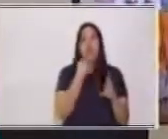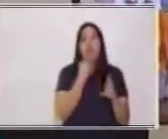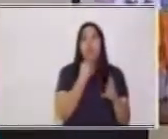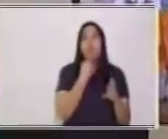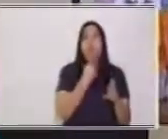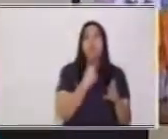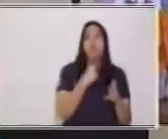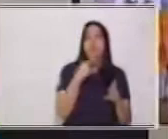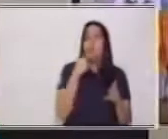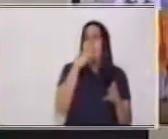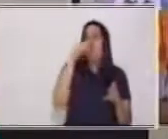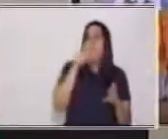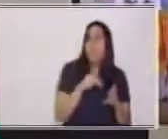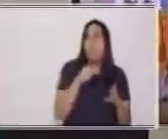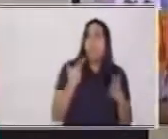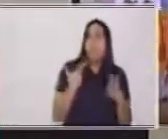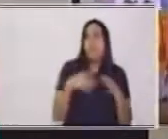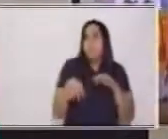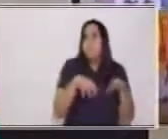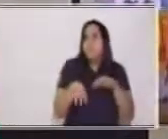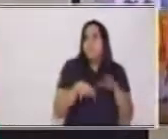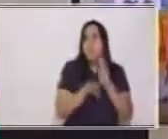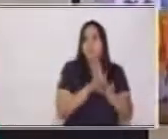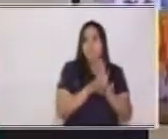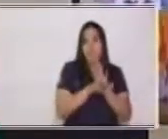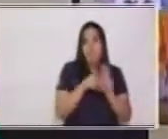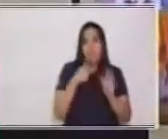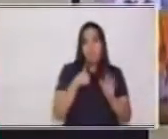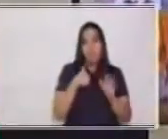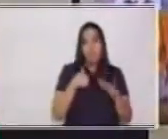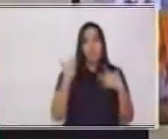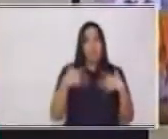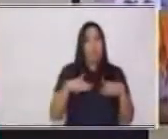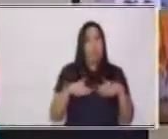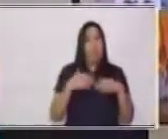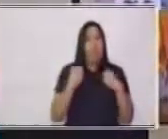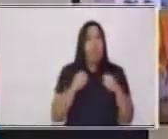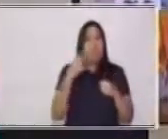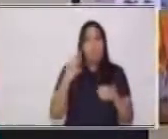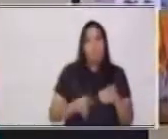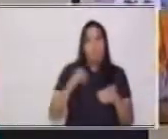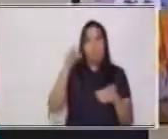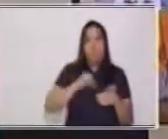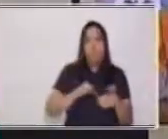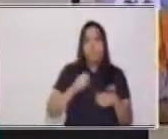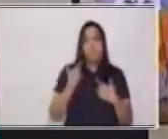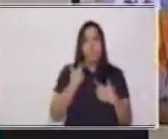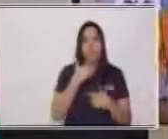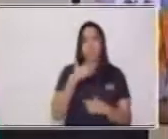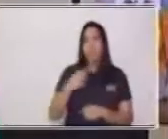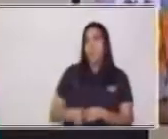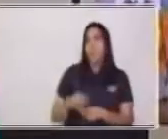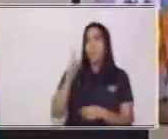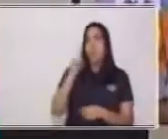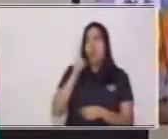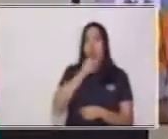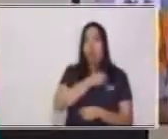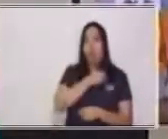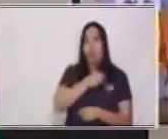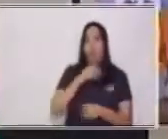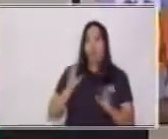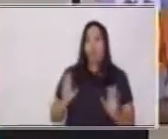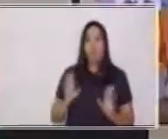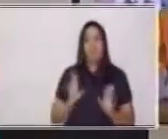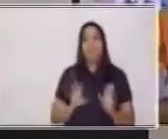hecho o, por ejemplo, cuando hayan hecho una travesura y no quieran decir la verdad. Muy bien,